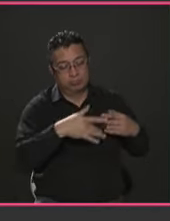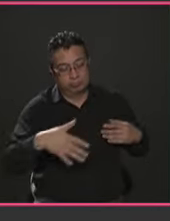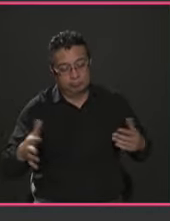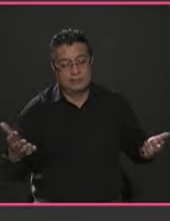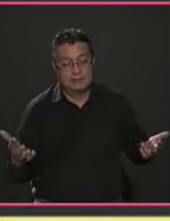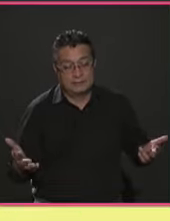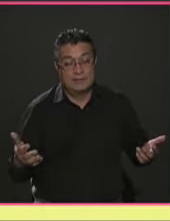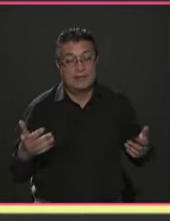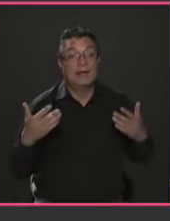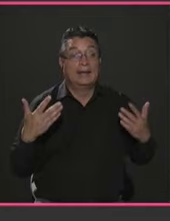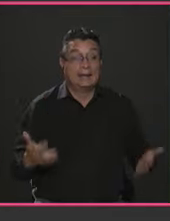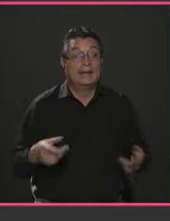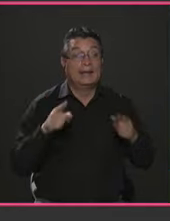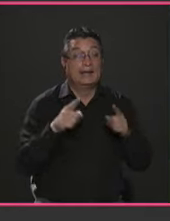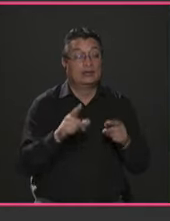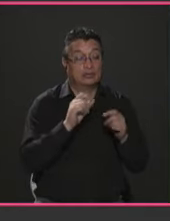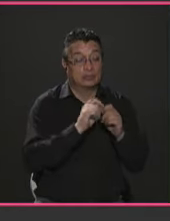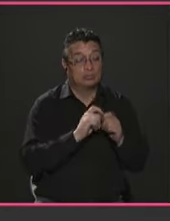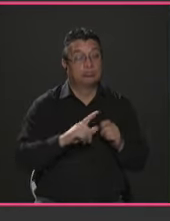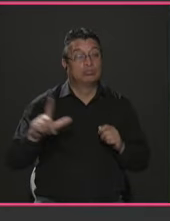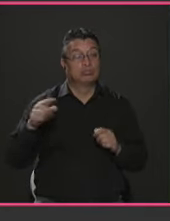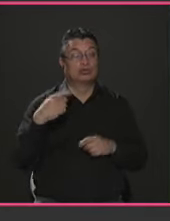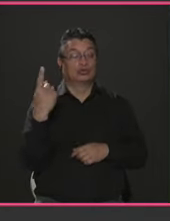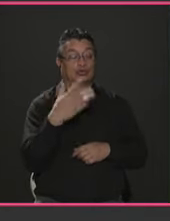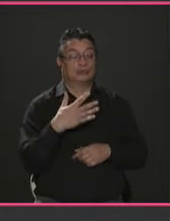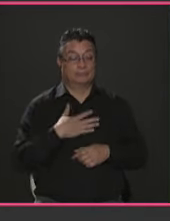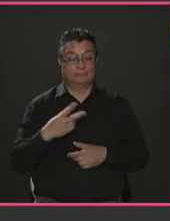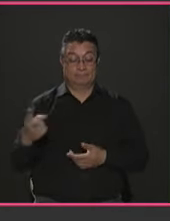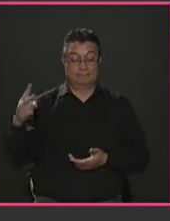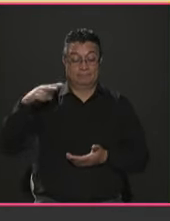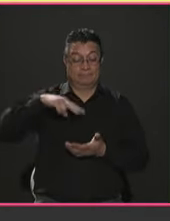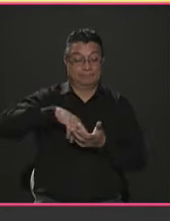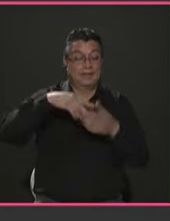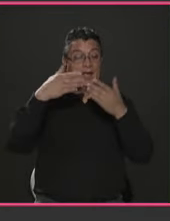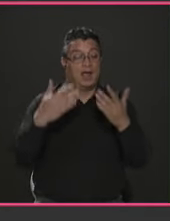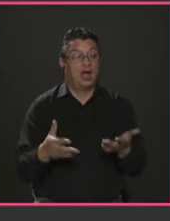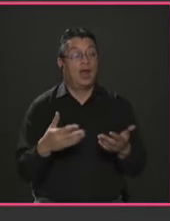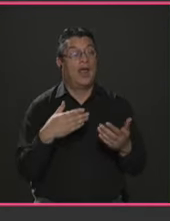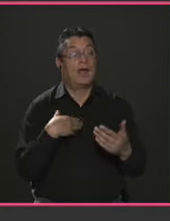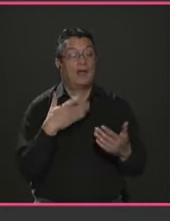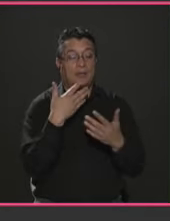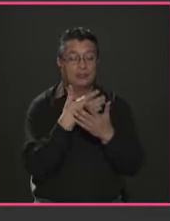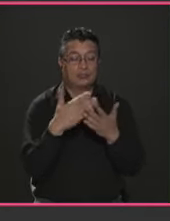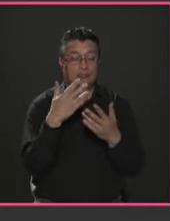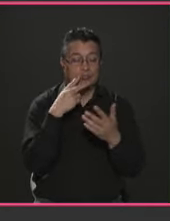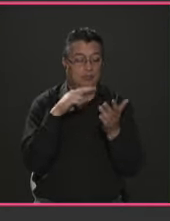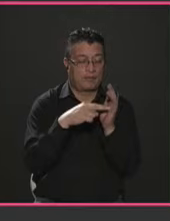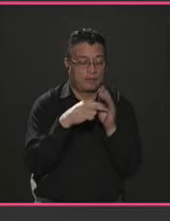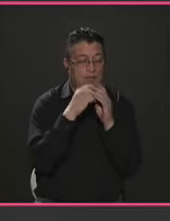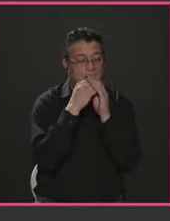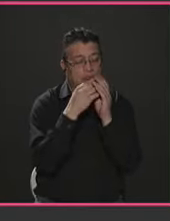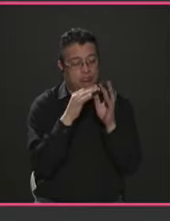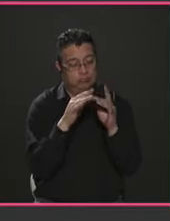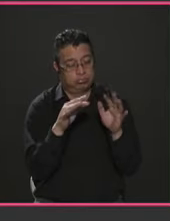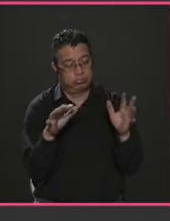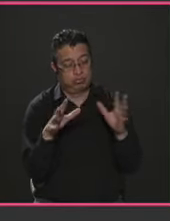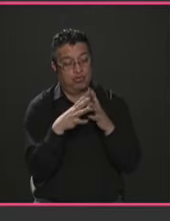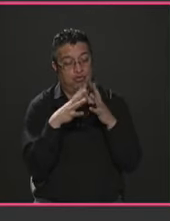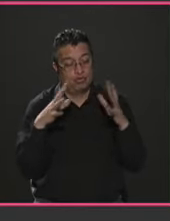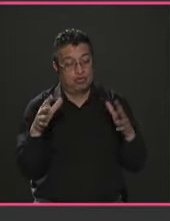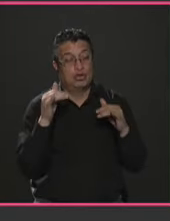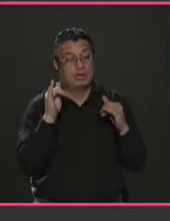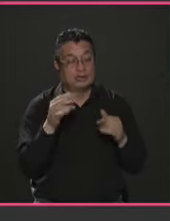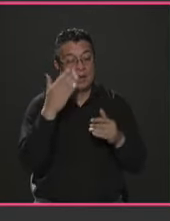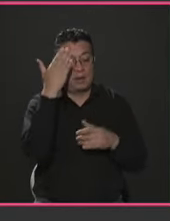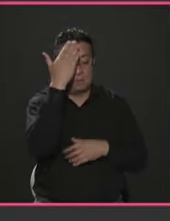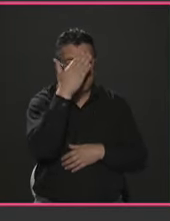eh eso origina lo que lo que nos tiene parado en este momento vuelto loco y que ha originado un montón de problemas también y un montón de eh